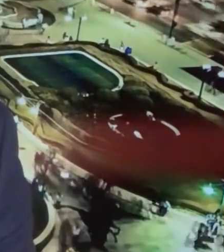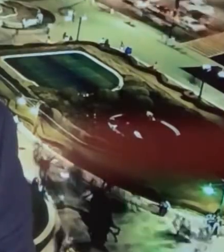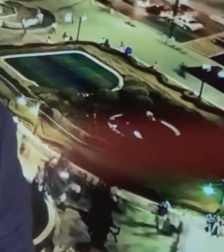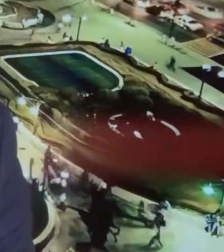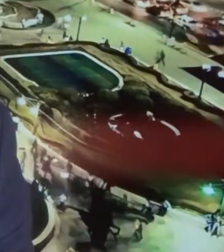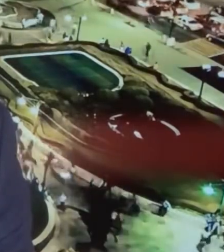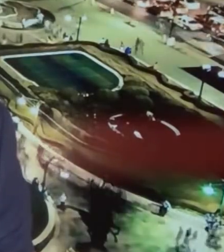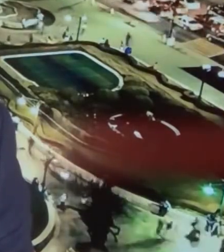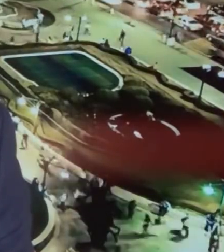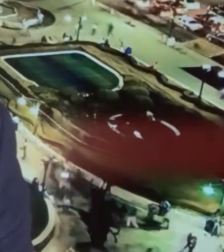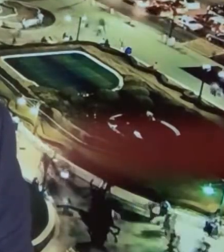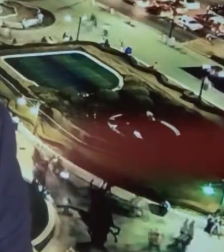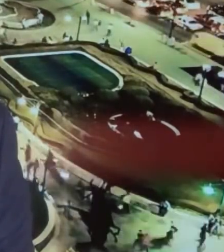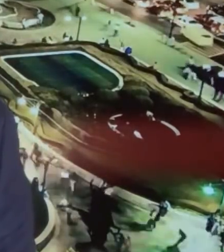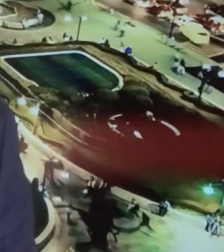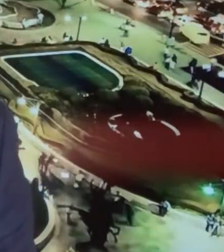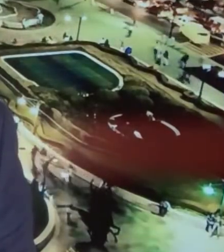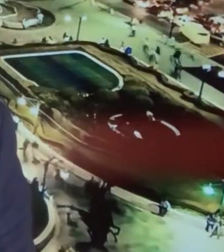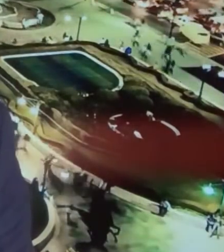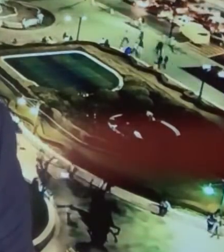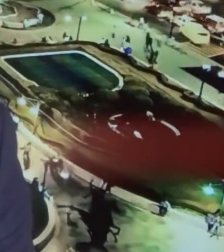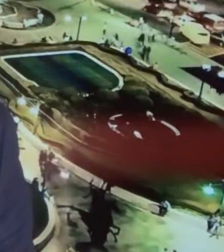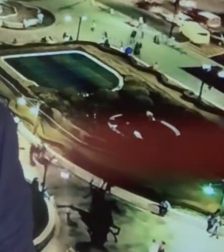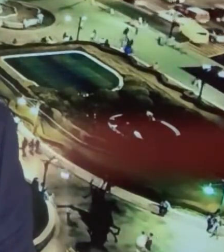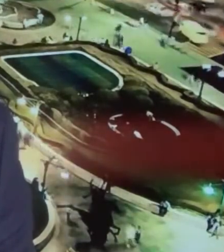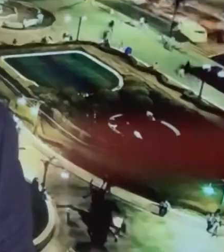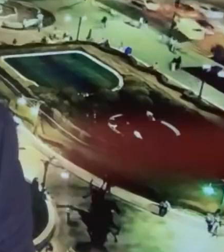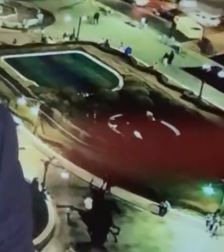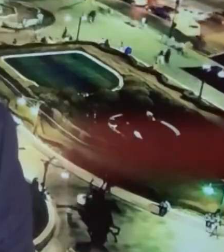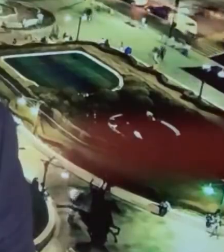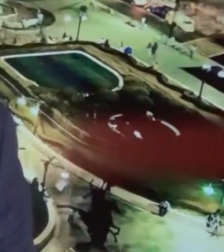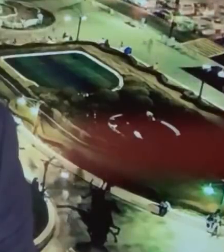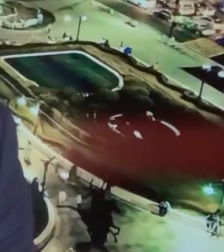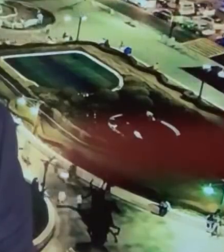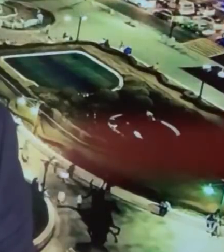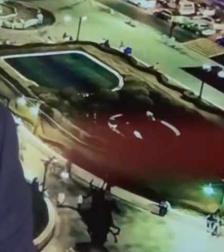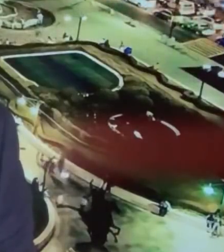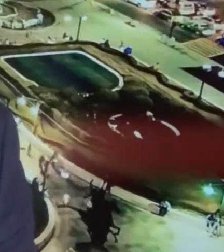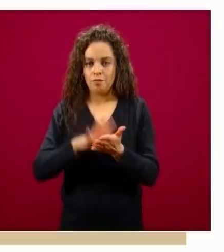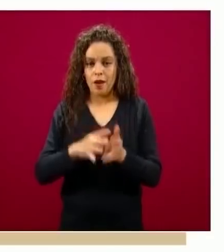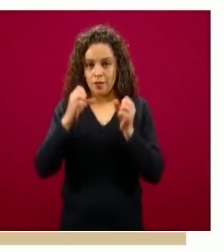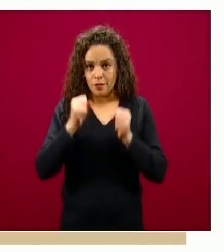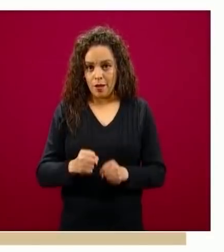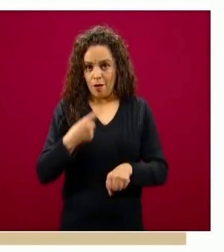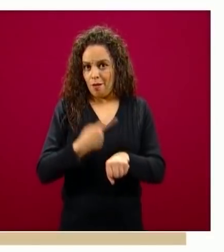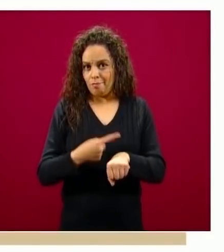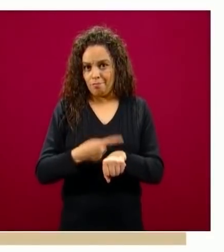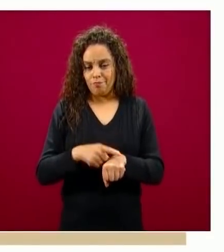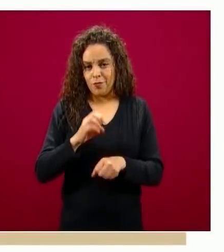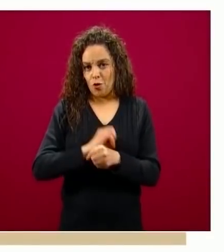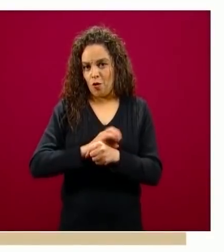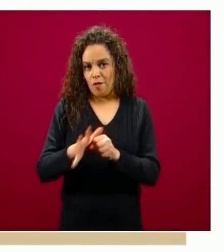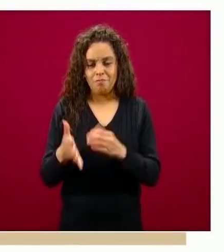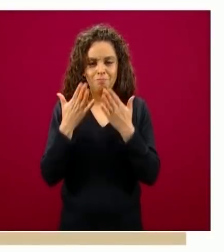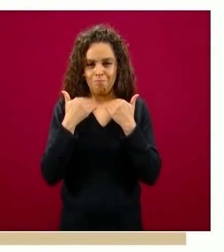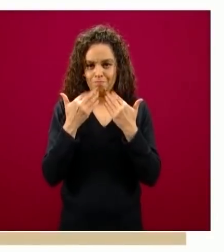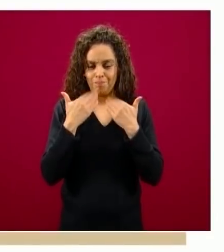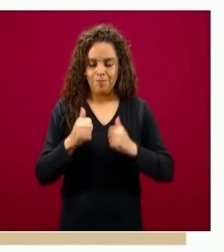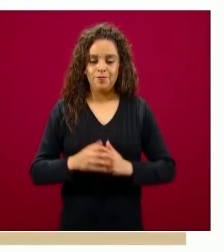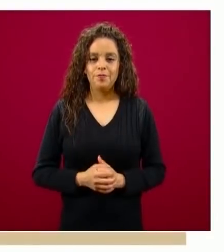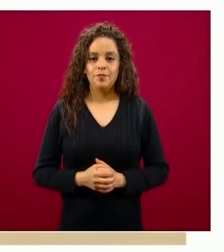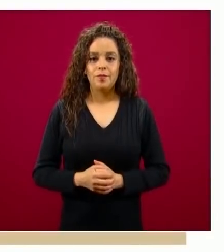lo ha definido el propio gobierno federal. Vamos a escuchar cómo se dijo este anuncio. Pero sí también, hoy